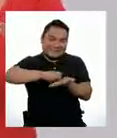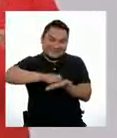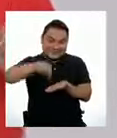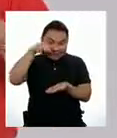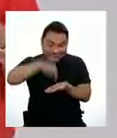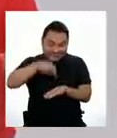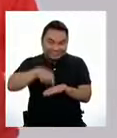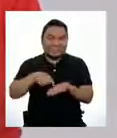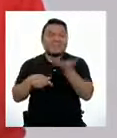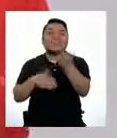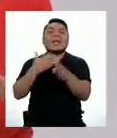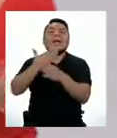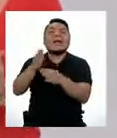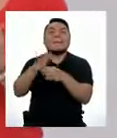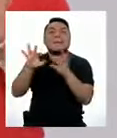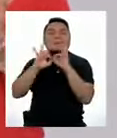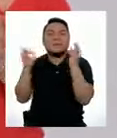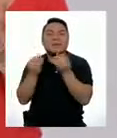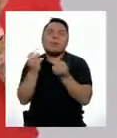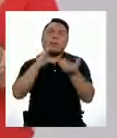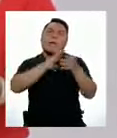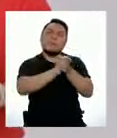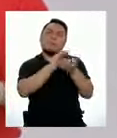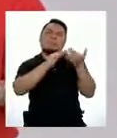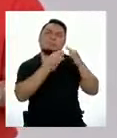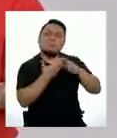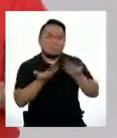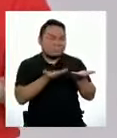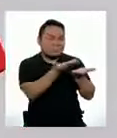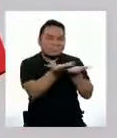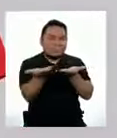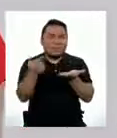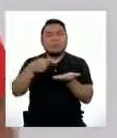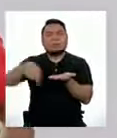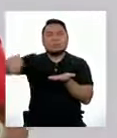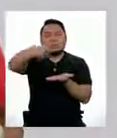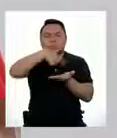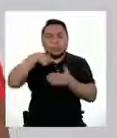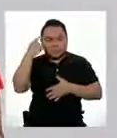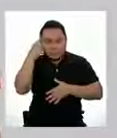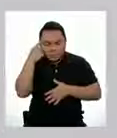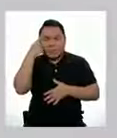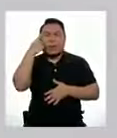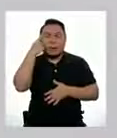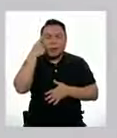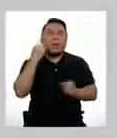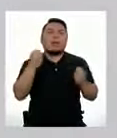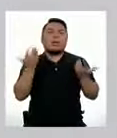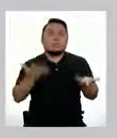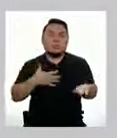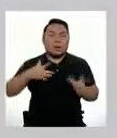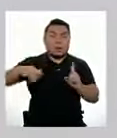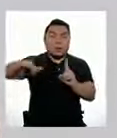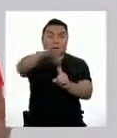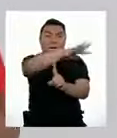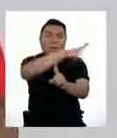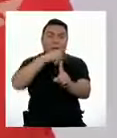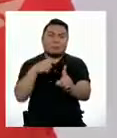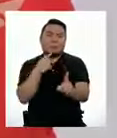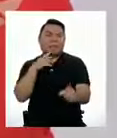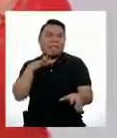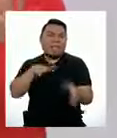sus familiares o comunidades para poder reflexionar juntos cómo nos tenemos que relacionar con el ambiente para